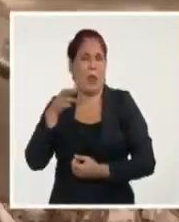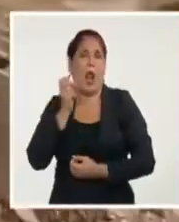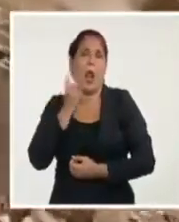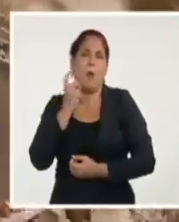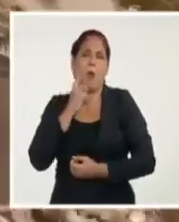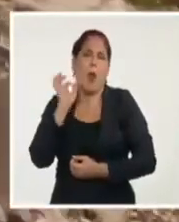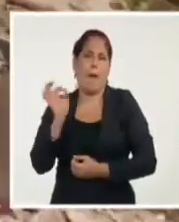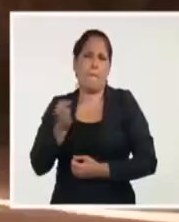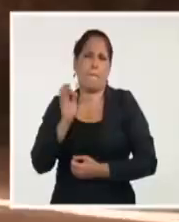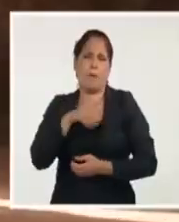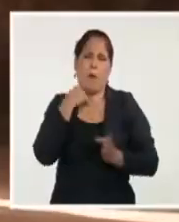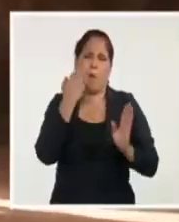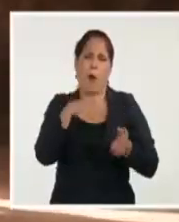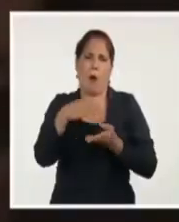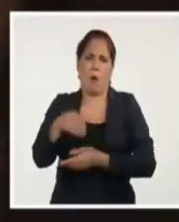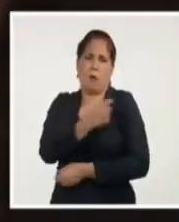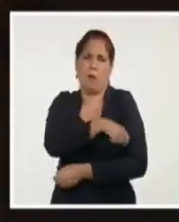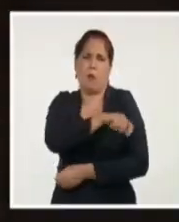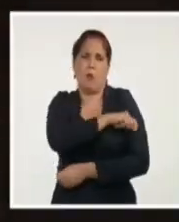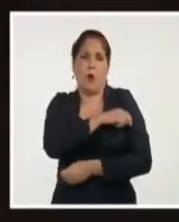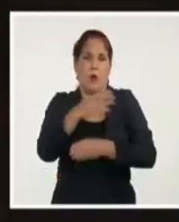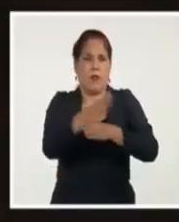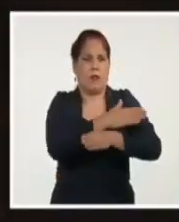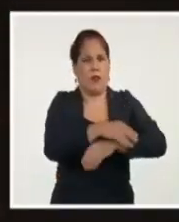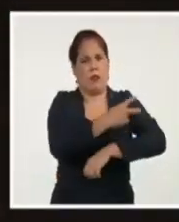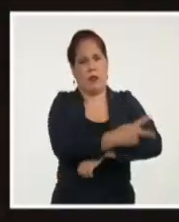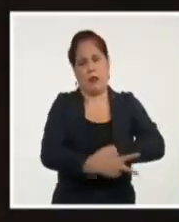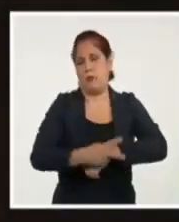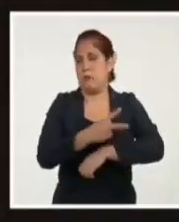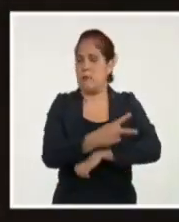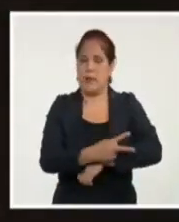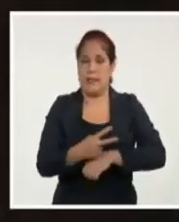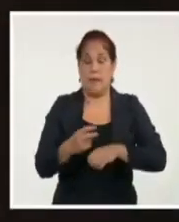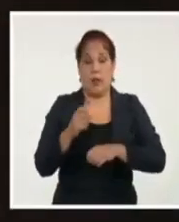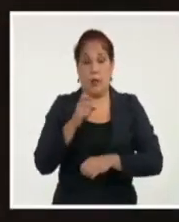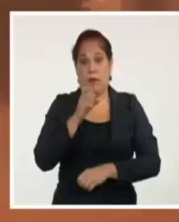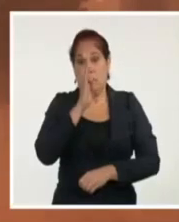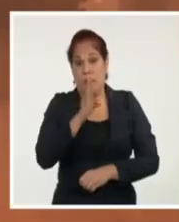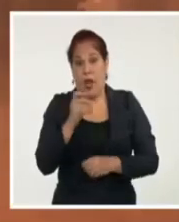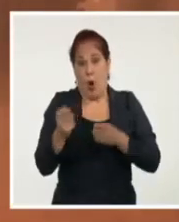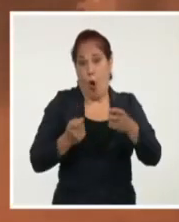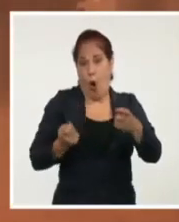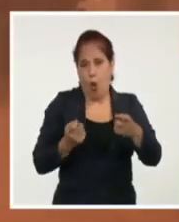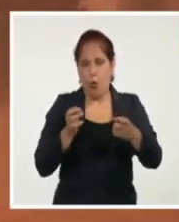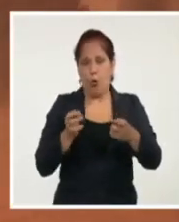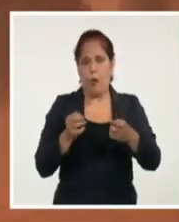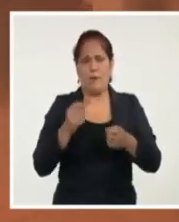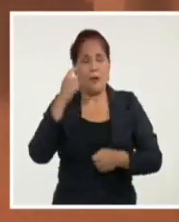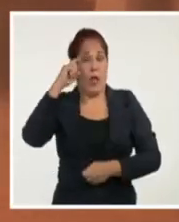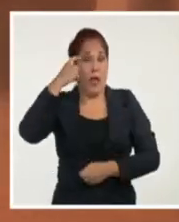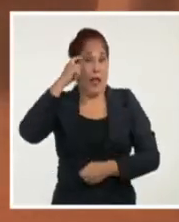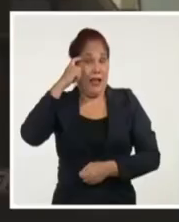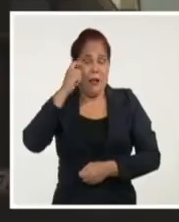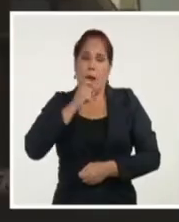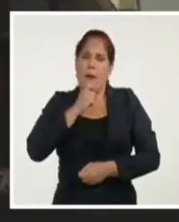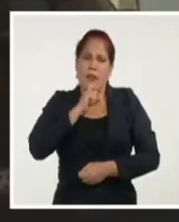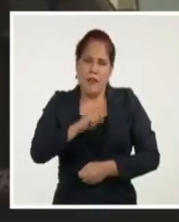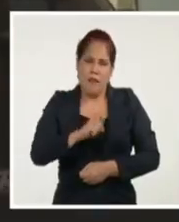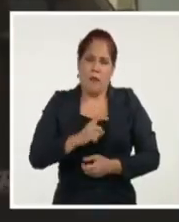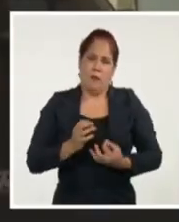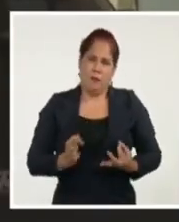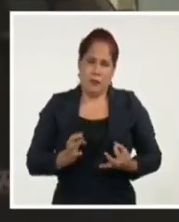miles de vidas de civiles perdidas en esas intervenciones, de los horrores de la guerra y las huellas que deja en la memoria de los